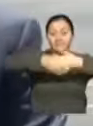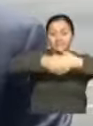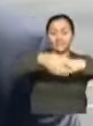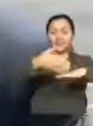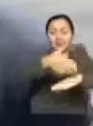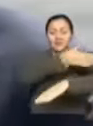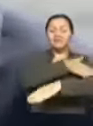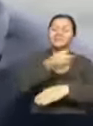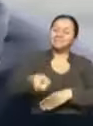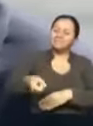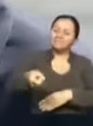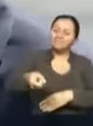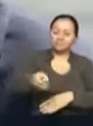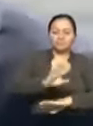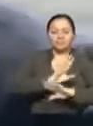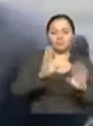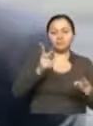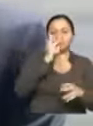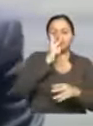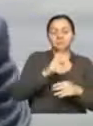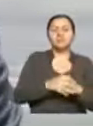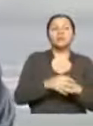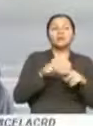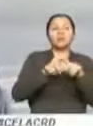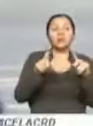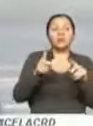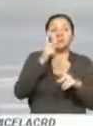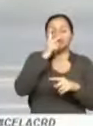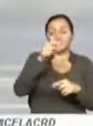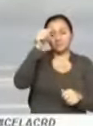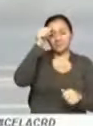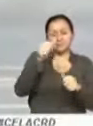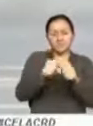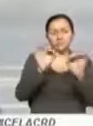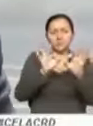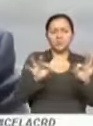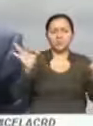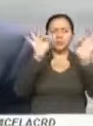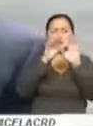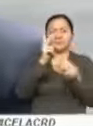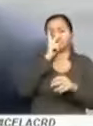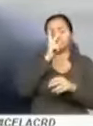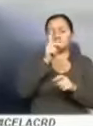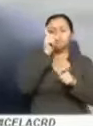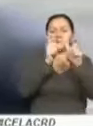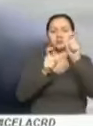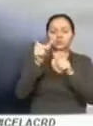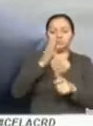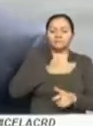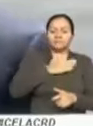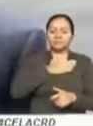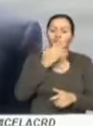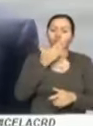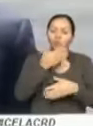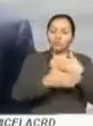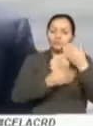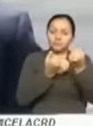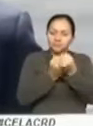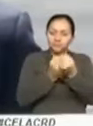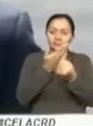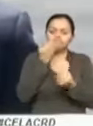una carita feliz que pasó a la historia, porque sé reconocer un poco el espíritu de la gente. En todo caso,